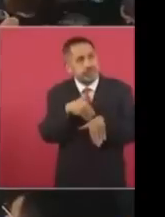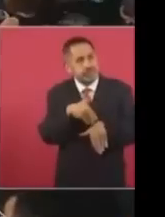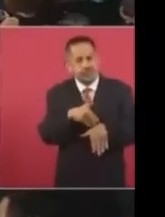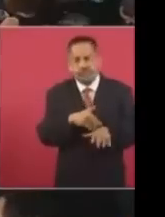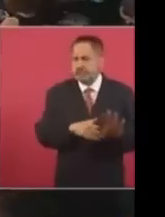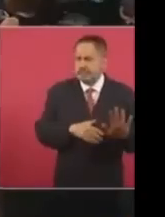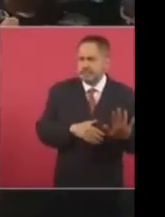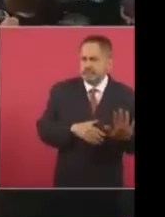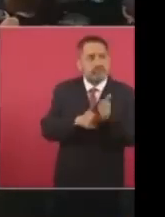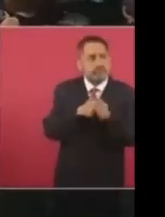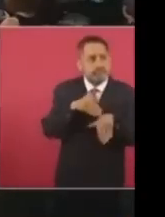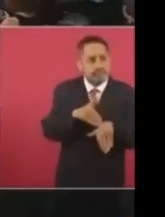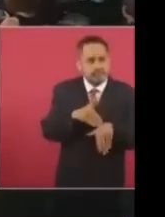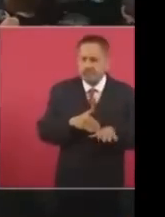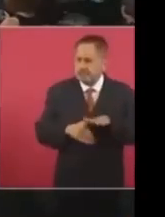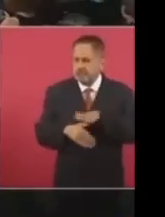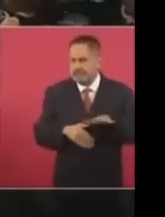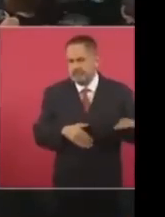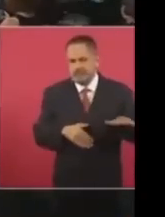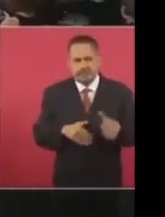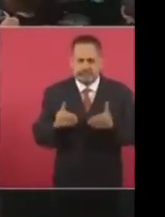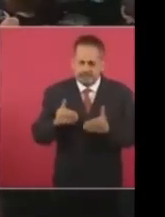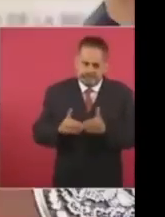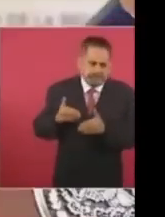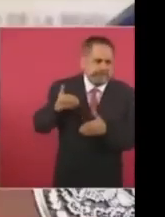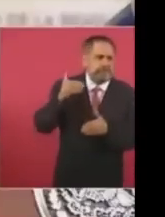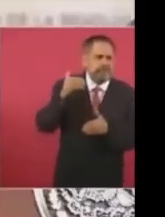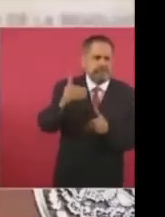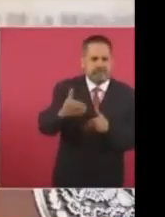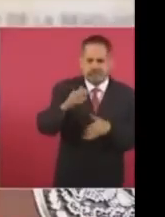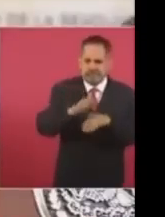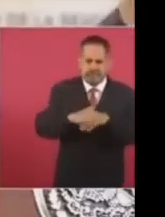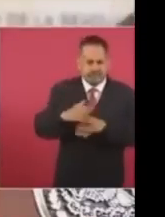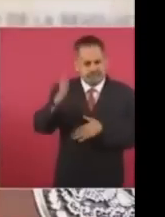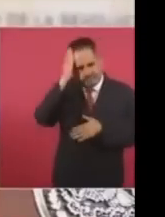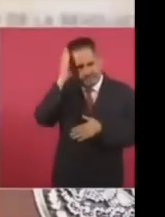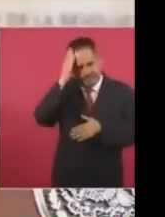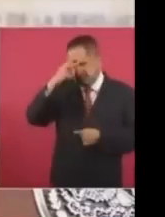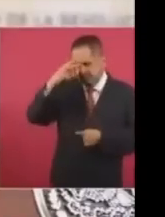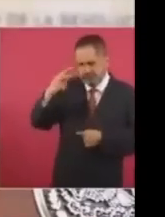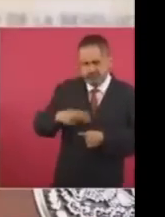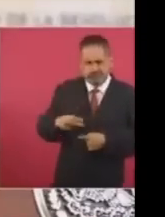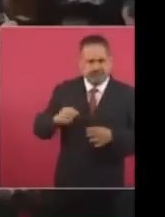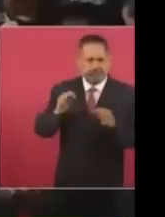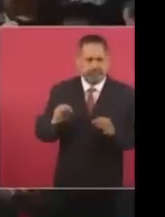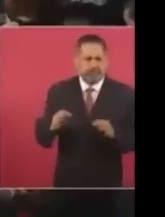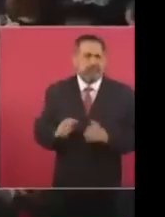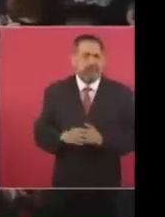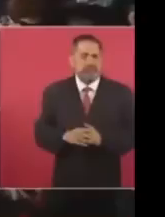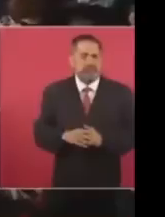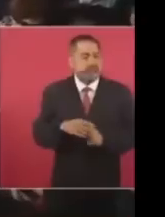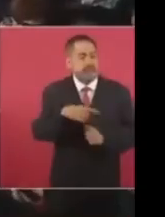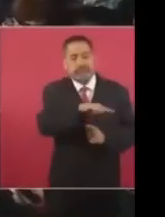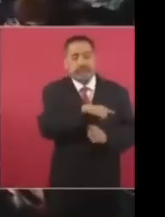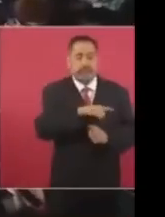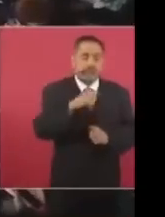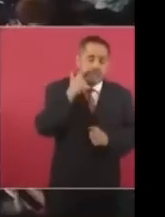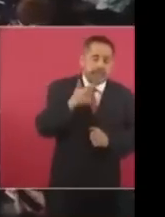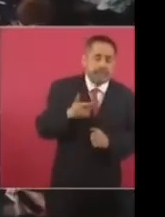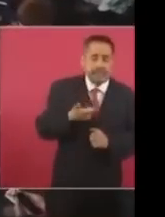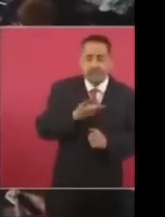en lo que sucede en el mundo los mexicanos ya vamos a la vanguardia poniendo el ejemplo que no les parezca